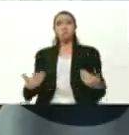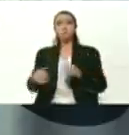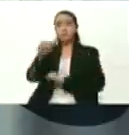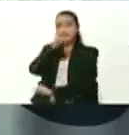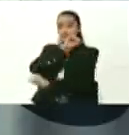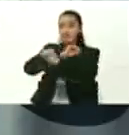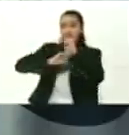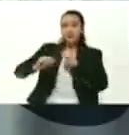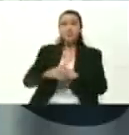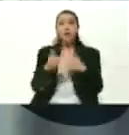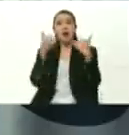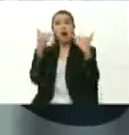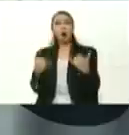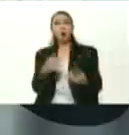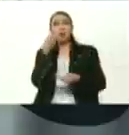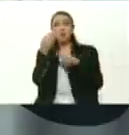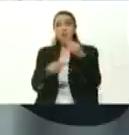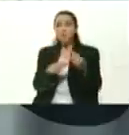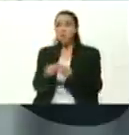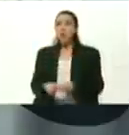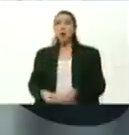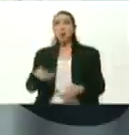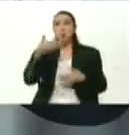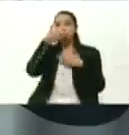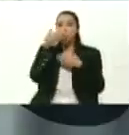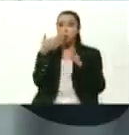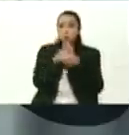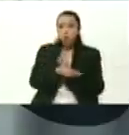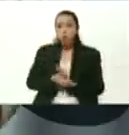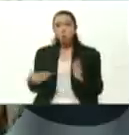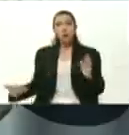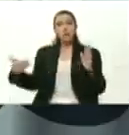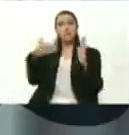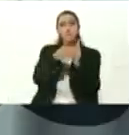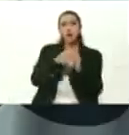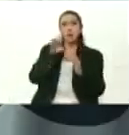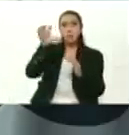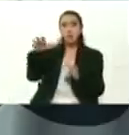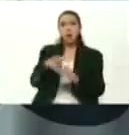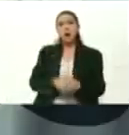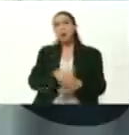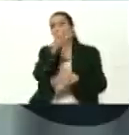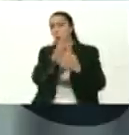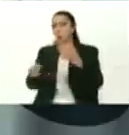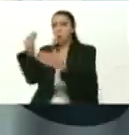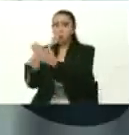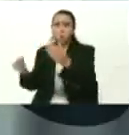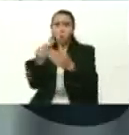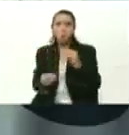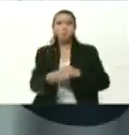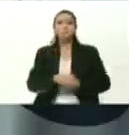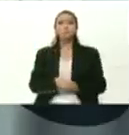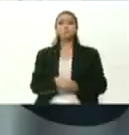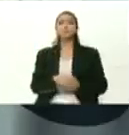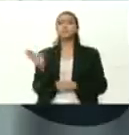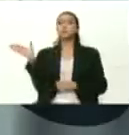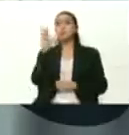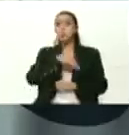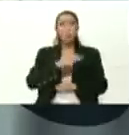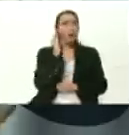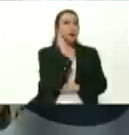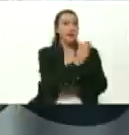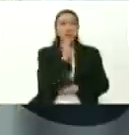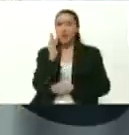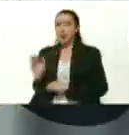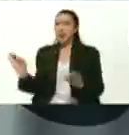aquí se practicó el terrorismo de Estado con la mayor impunidad, sin que hubiese sanción